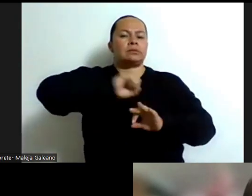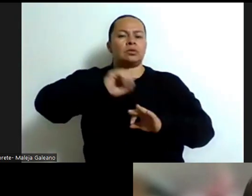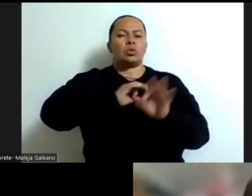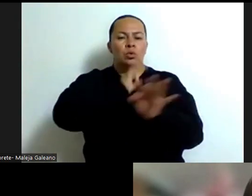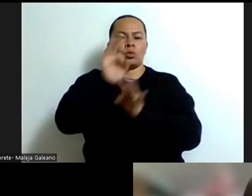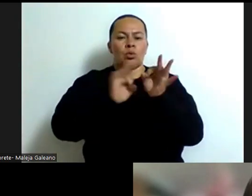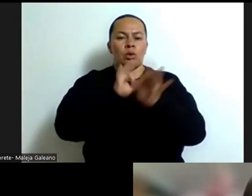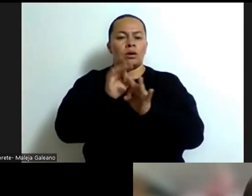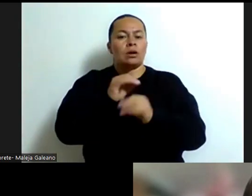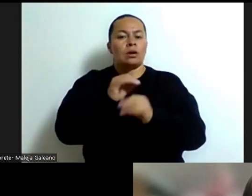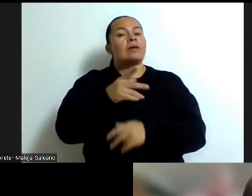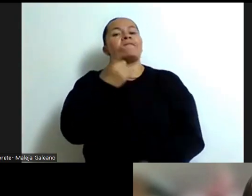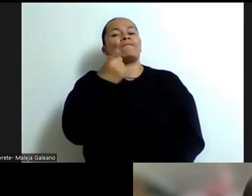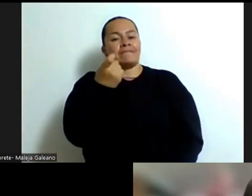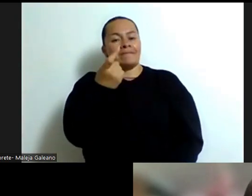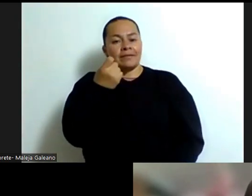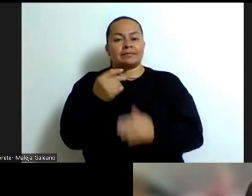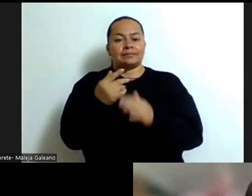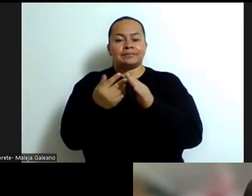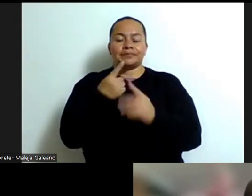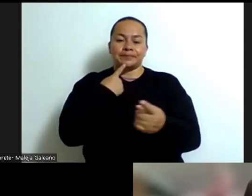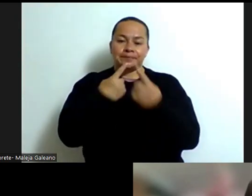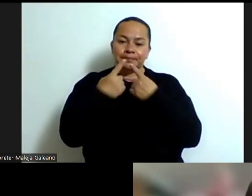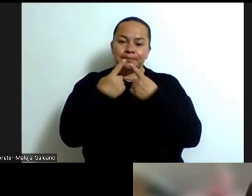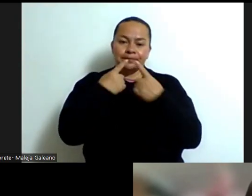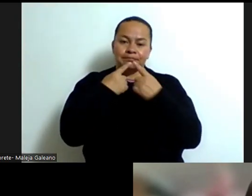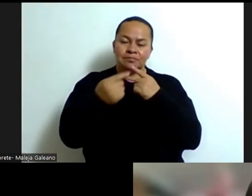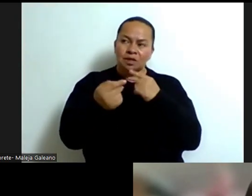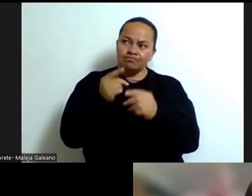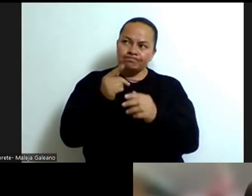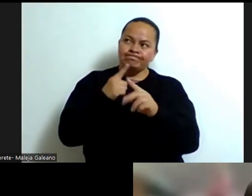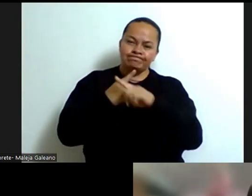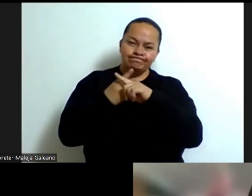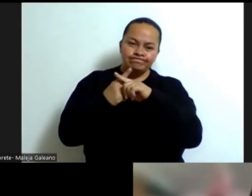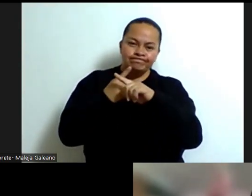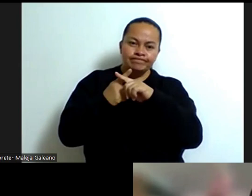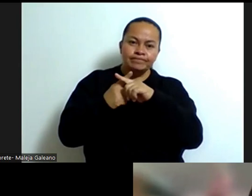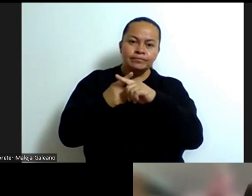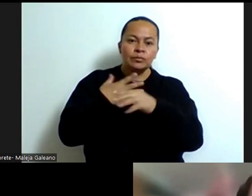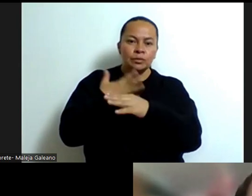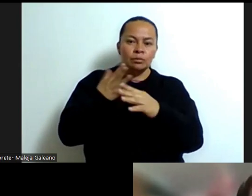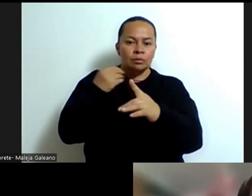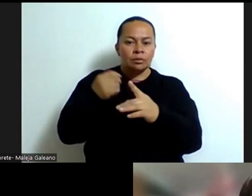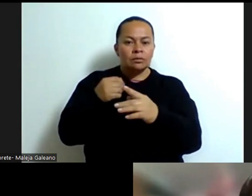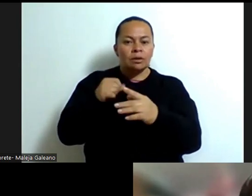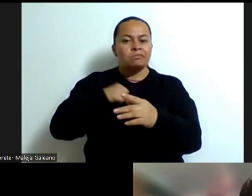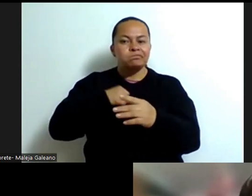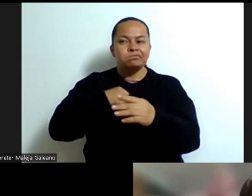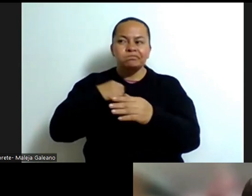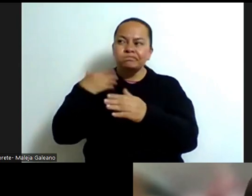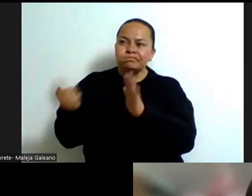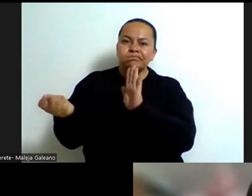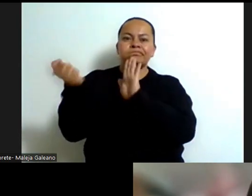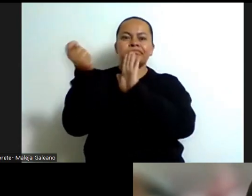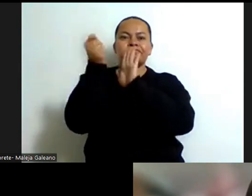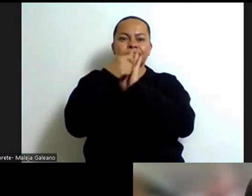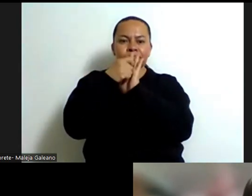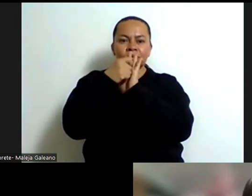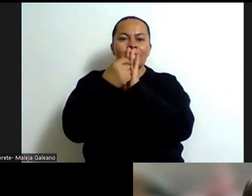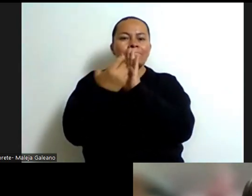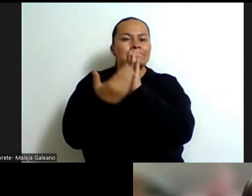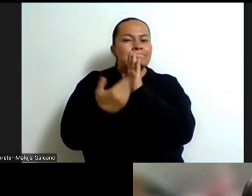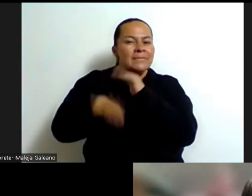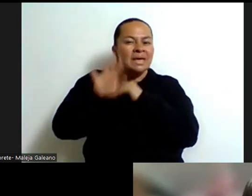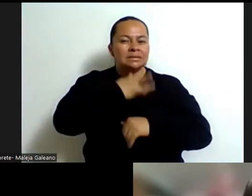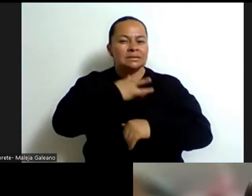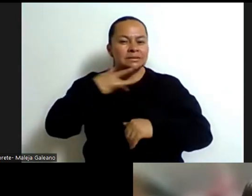habla con con certeza si esto tiene una implicación Más allá de la salud porque